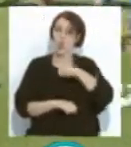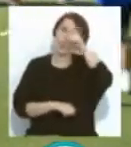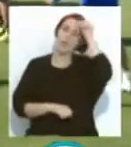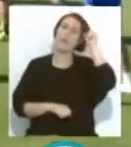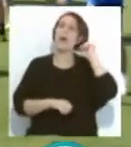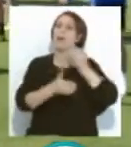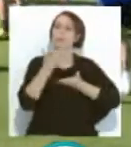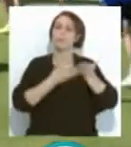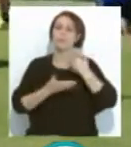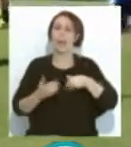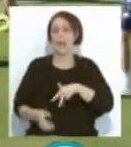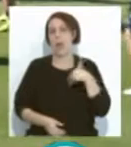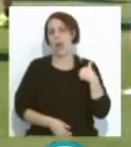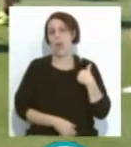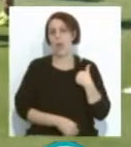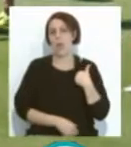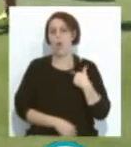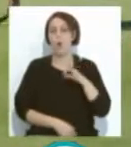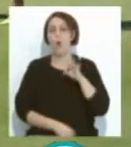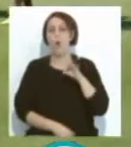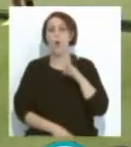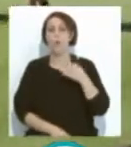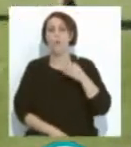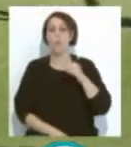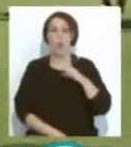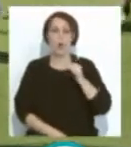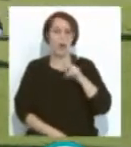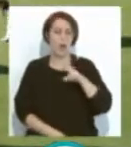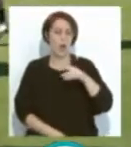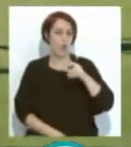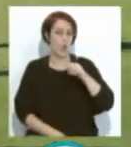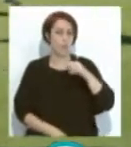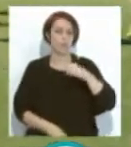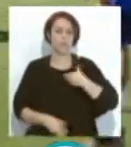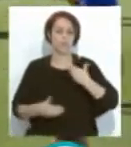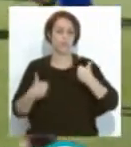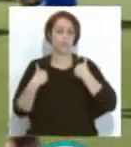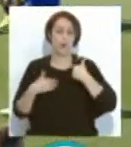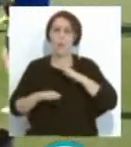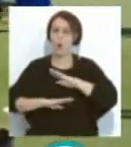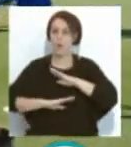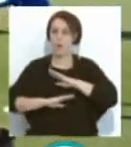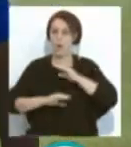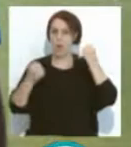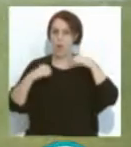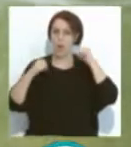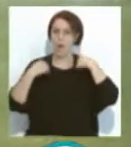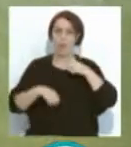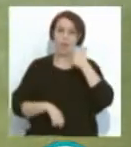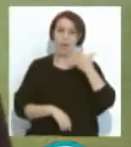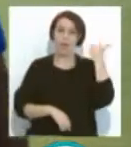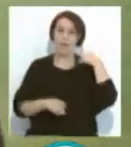Cervera en general, o a la de Lolo Bocardo, que es el encargado de entrenar a los porteros. Es decir, que ayer, cuando fuimos al